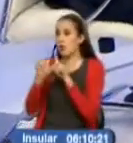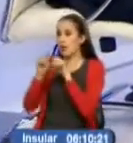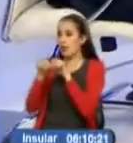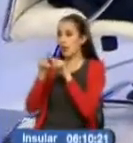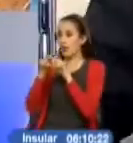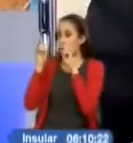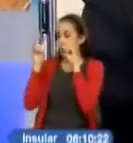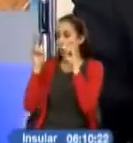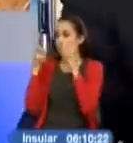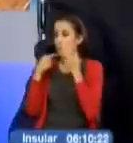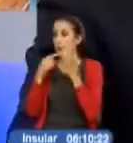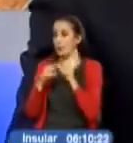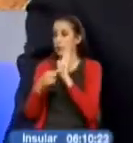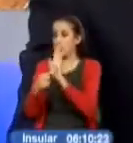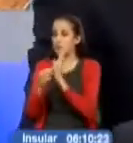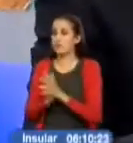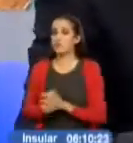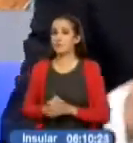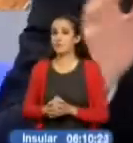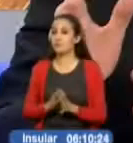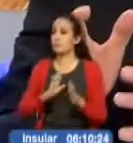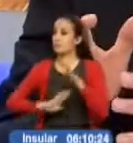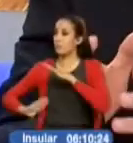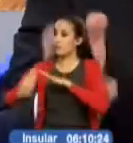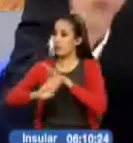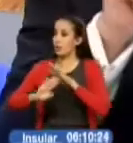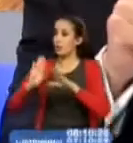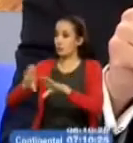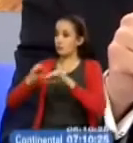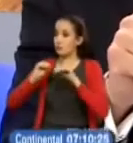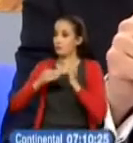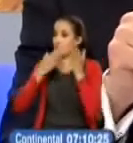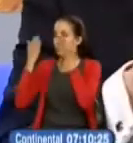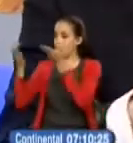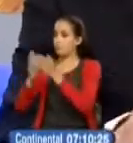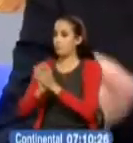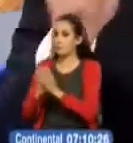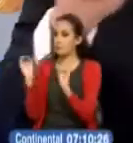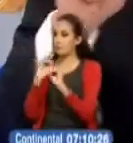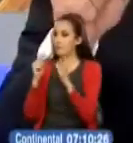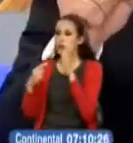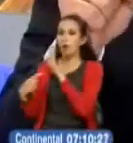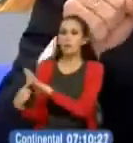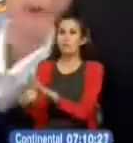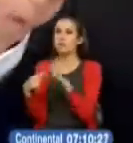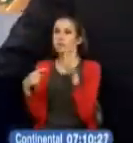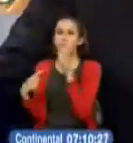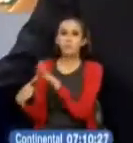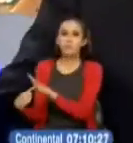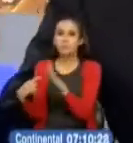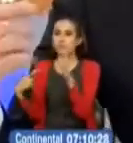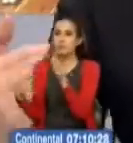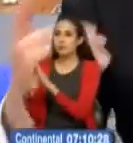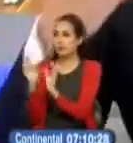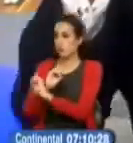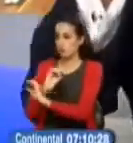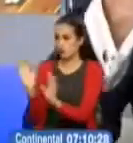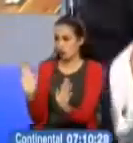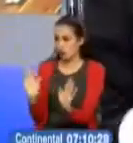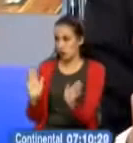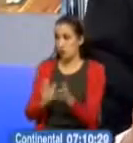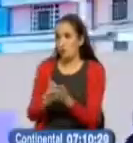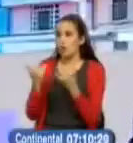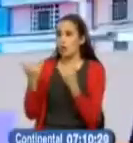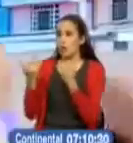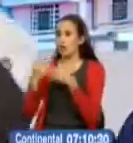en términos de indicador, llamemos así, y con base a eso se le va a asignar. No se le excluye la posibilidad de seguir intentando